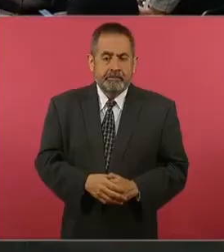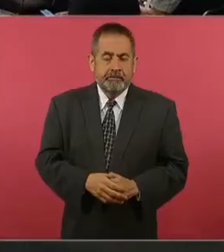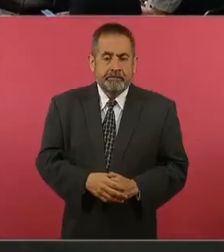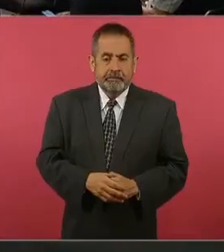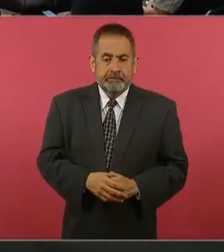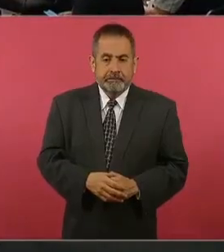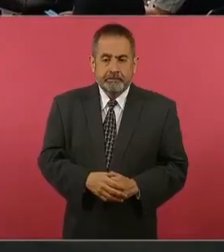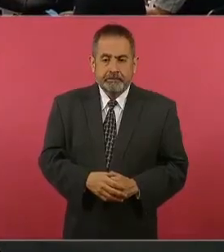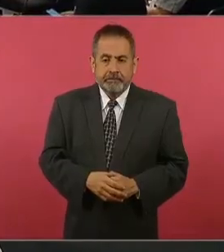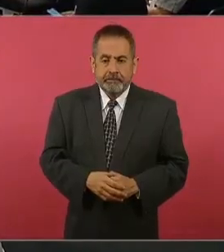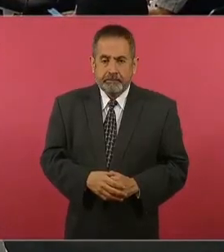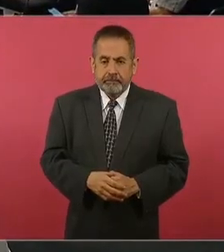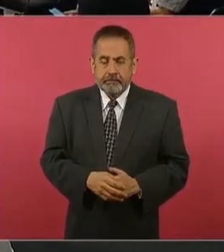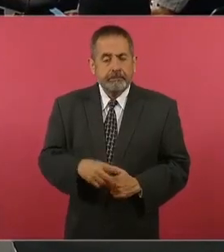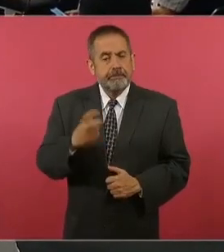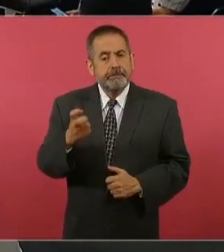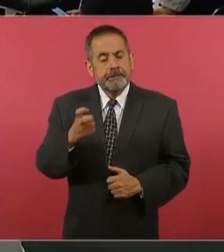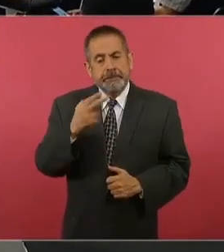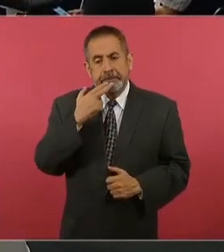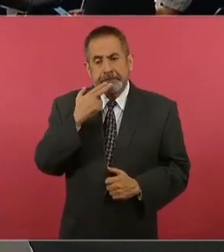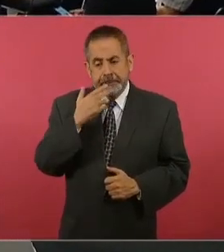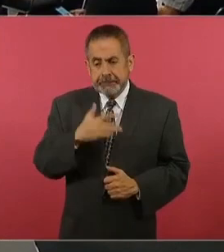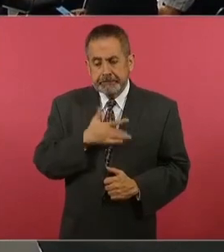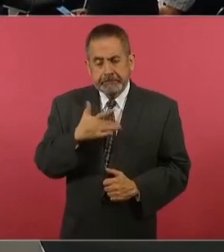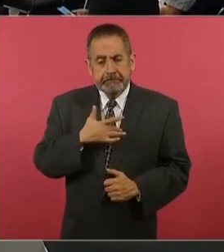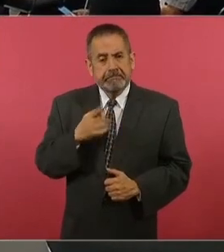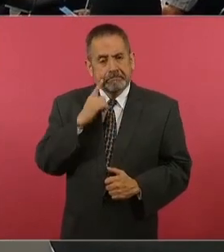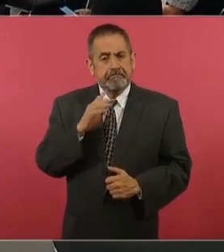Y eso nos permite